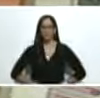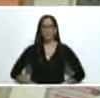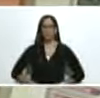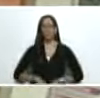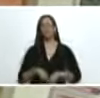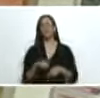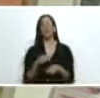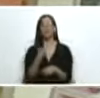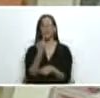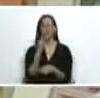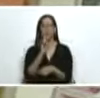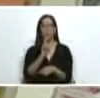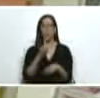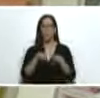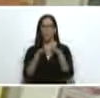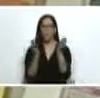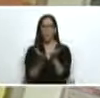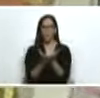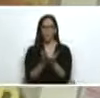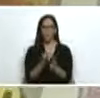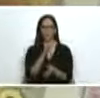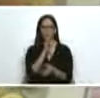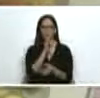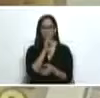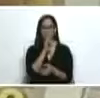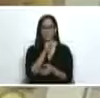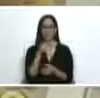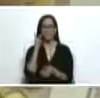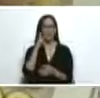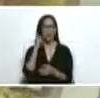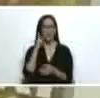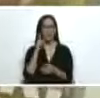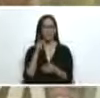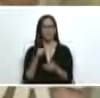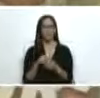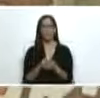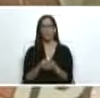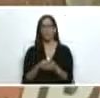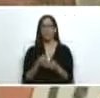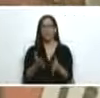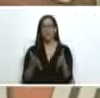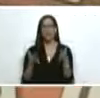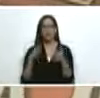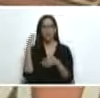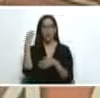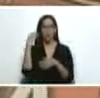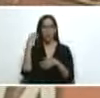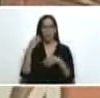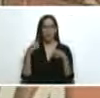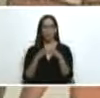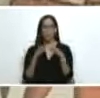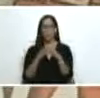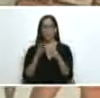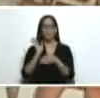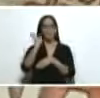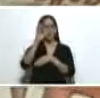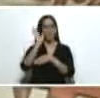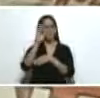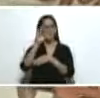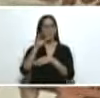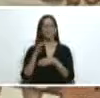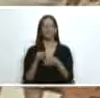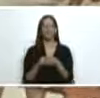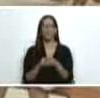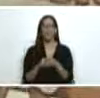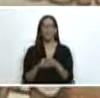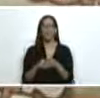Y después tremenda noticia aquí. Vinotinto arrolló a Colombia. Selección nacional de baloncesto dejó sin aire al país vecino en